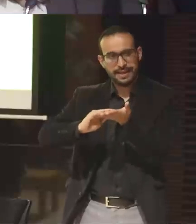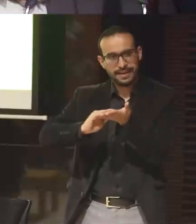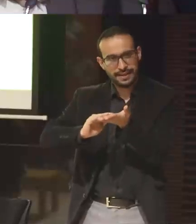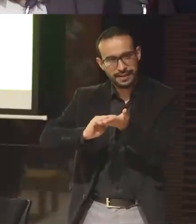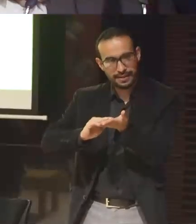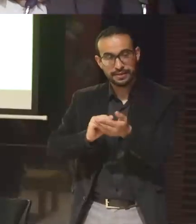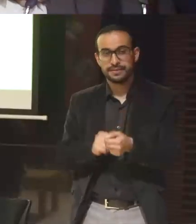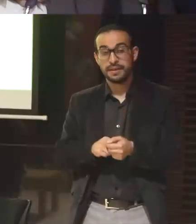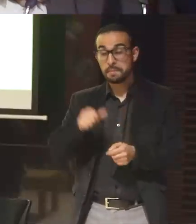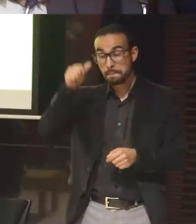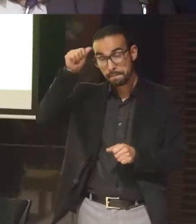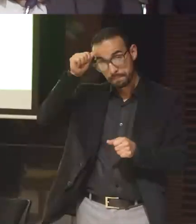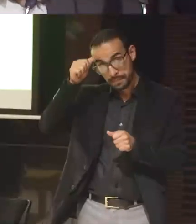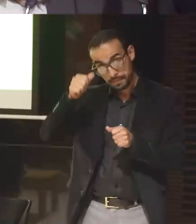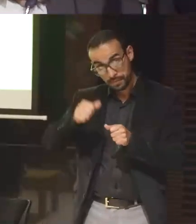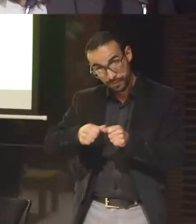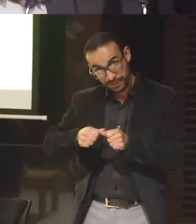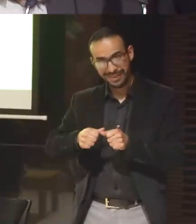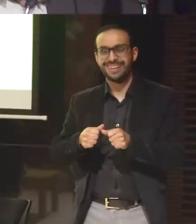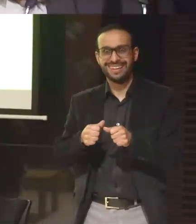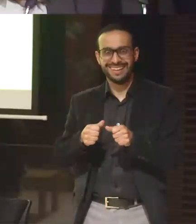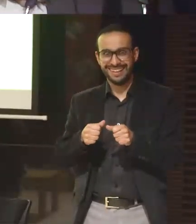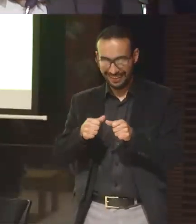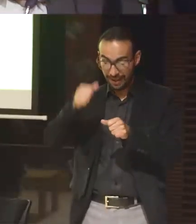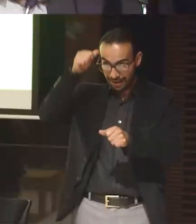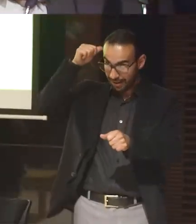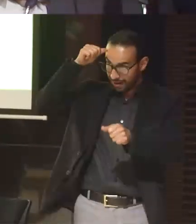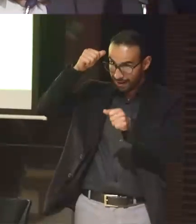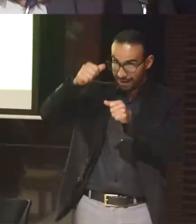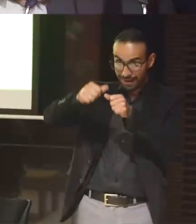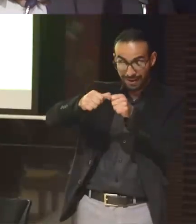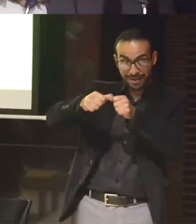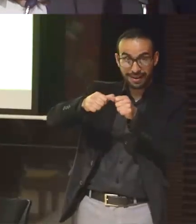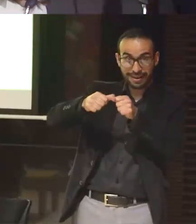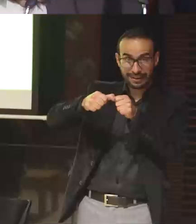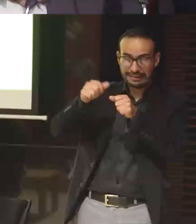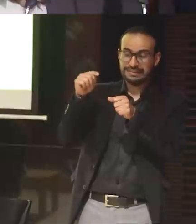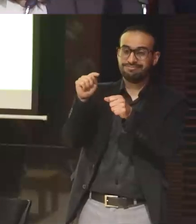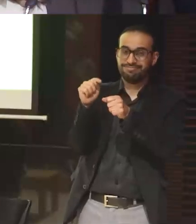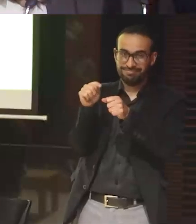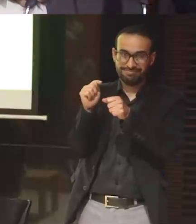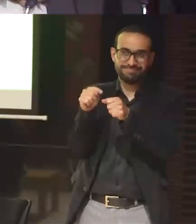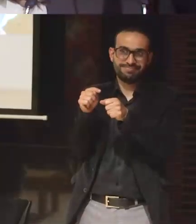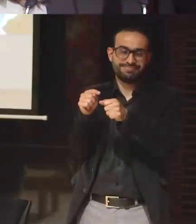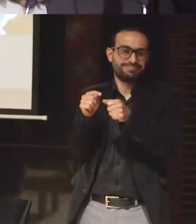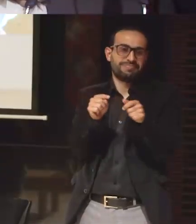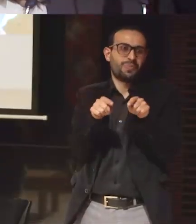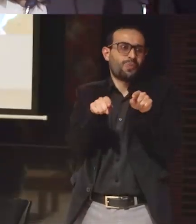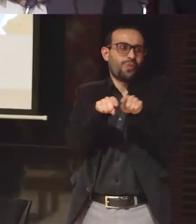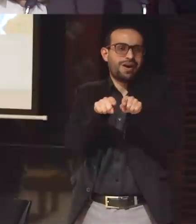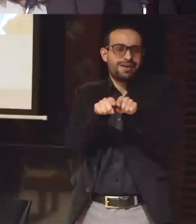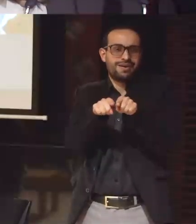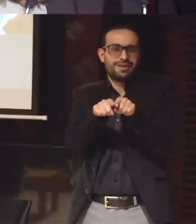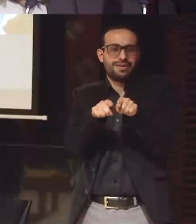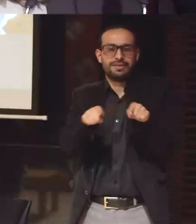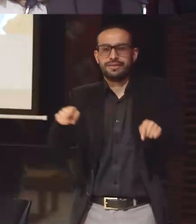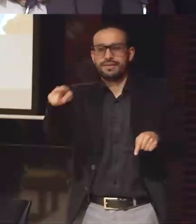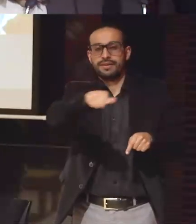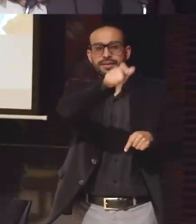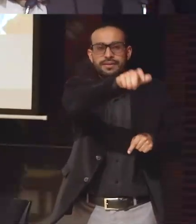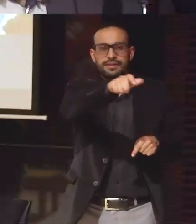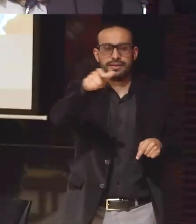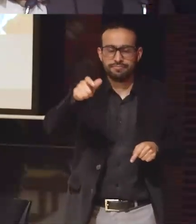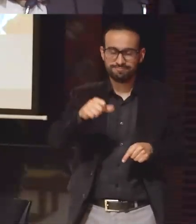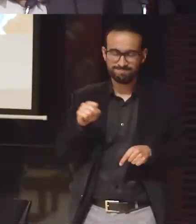es porque lo que genera memoria es parte de no volver a